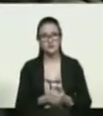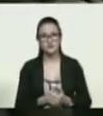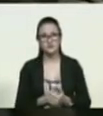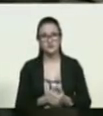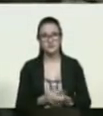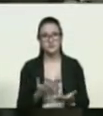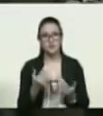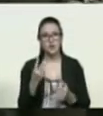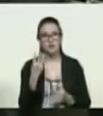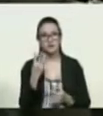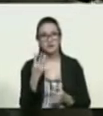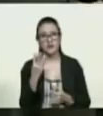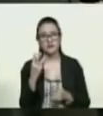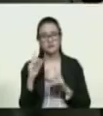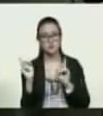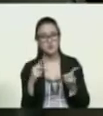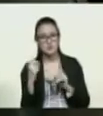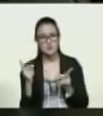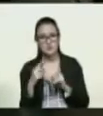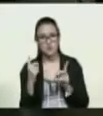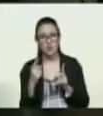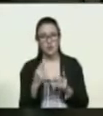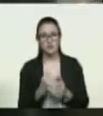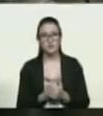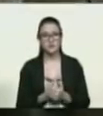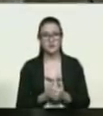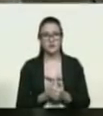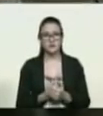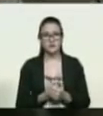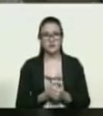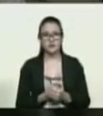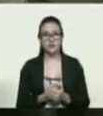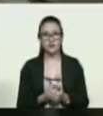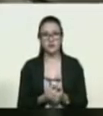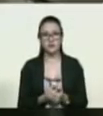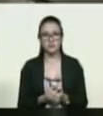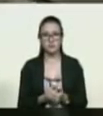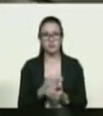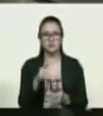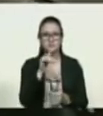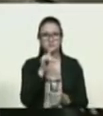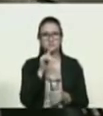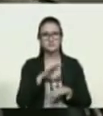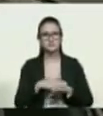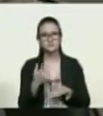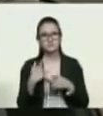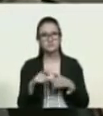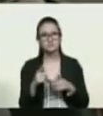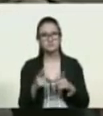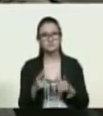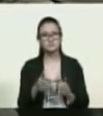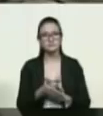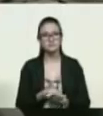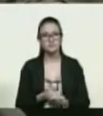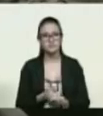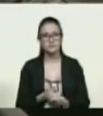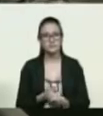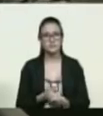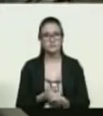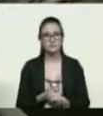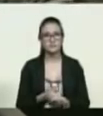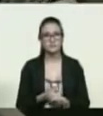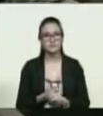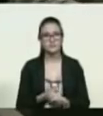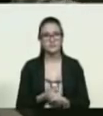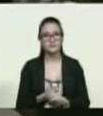de 3 drones e igual número de explosiones. Quisiera saber esa información porque otros voceros no se han referido. No lo escuché, discúlpeme. Usted